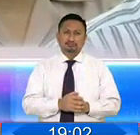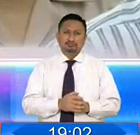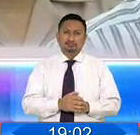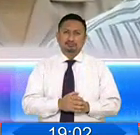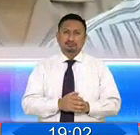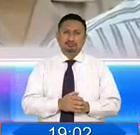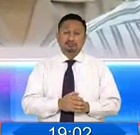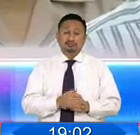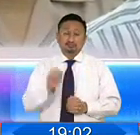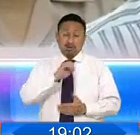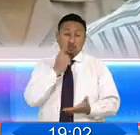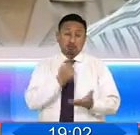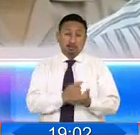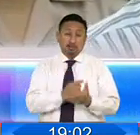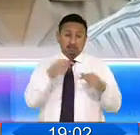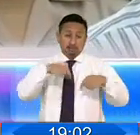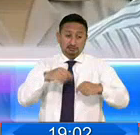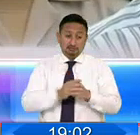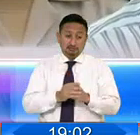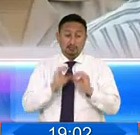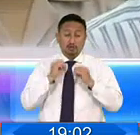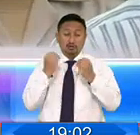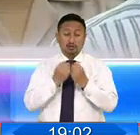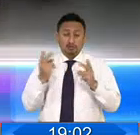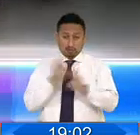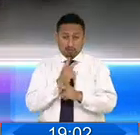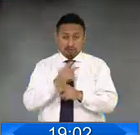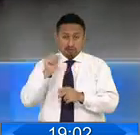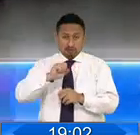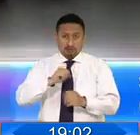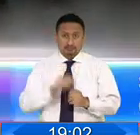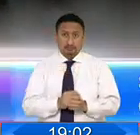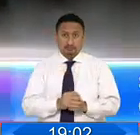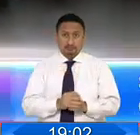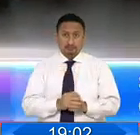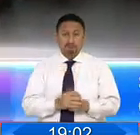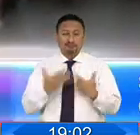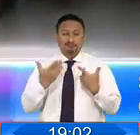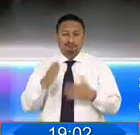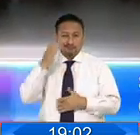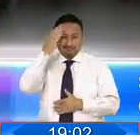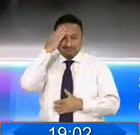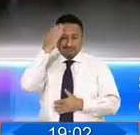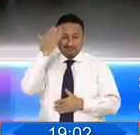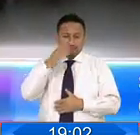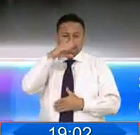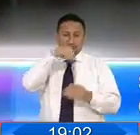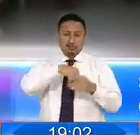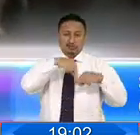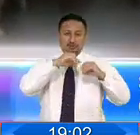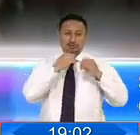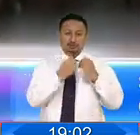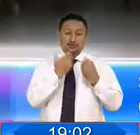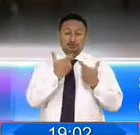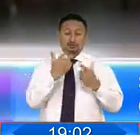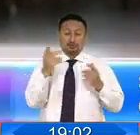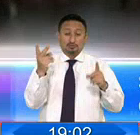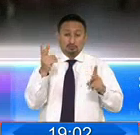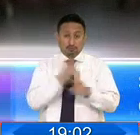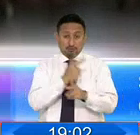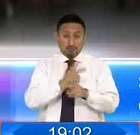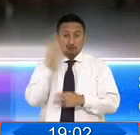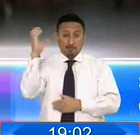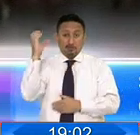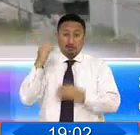una desinformación. Es indudable que esto está operado por el crimen organizado. Dijo que sí se identifican estructuras que estarían vinculadas con organizaciones criminales